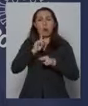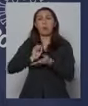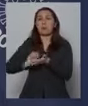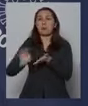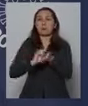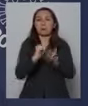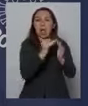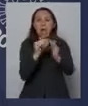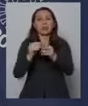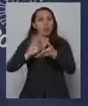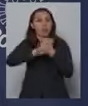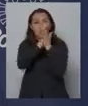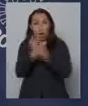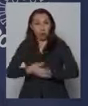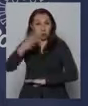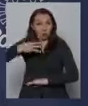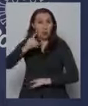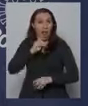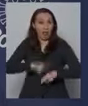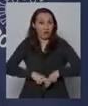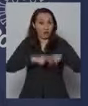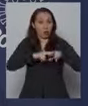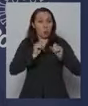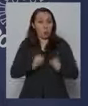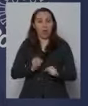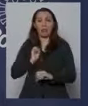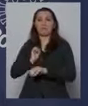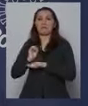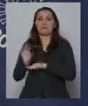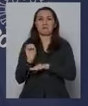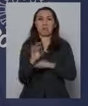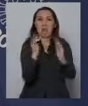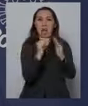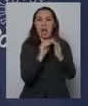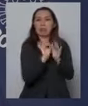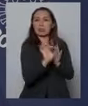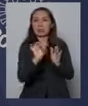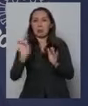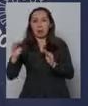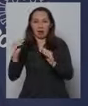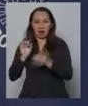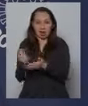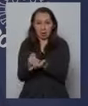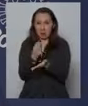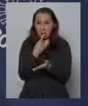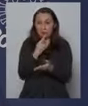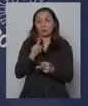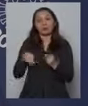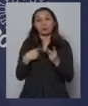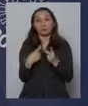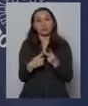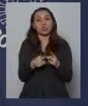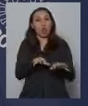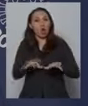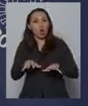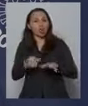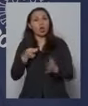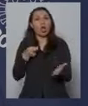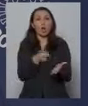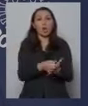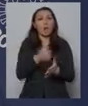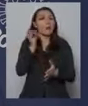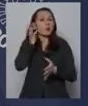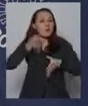¿Todos pueden, por ejemplo, todos los municipios tienen la plata hoy día para repartir de manera domiciliaria los medicamentos? Y lo otro respecto a los insumos que estarían comprando